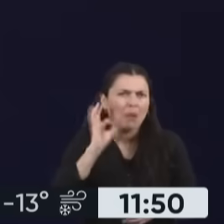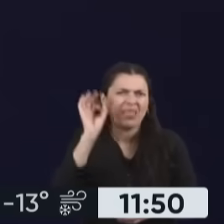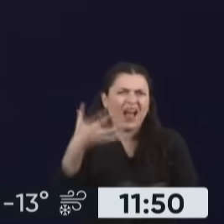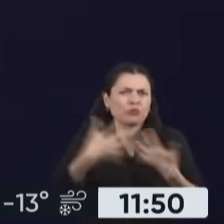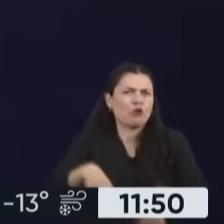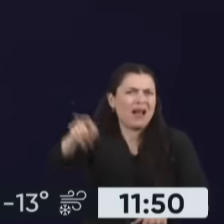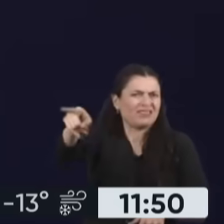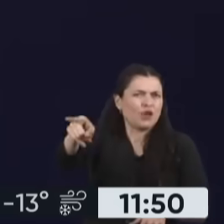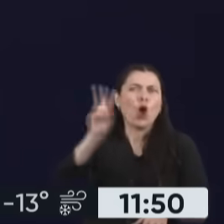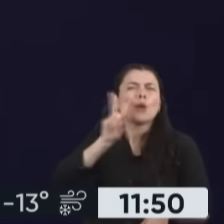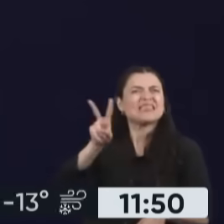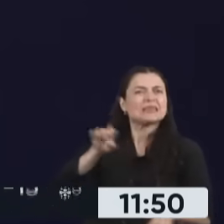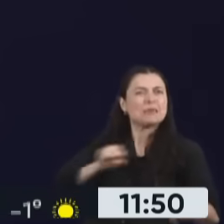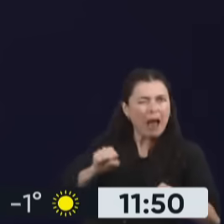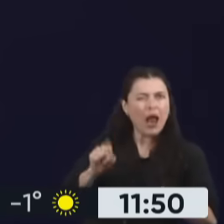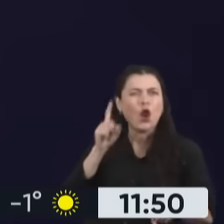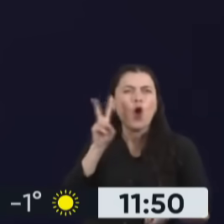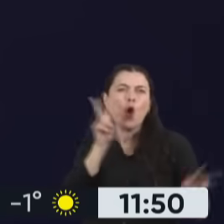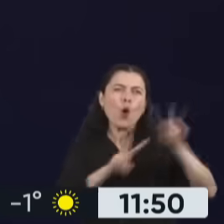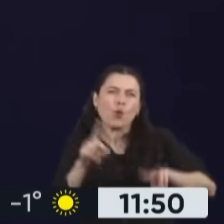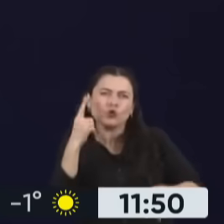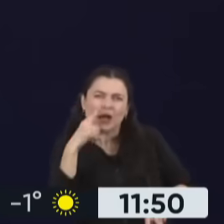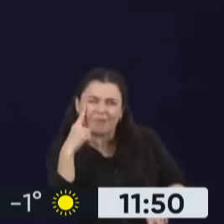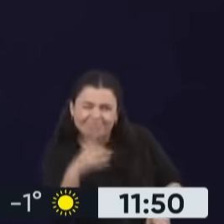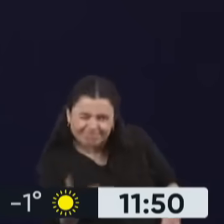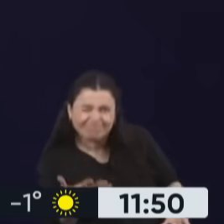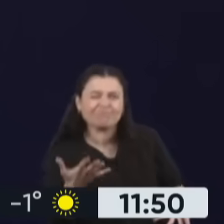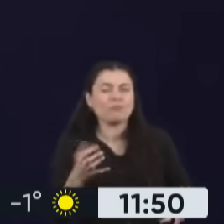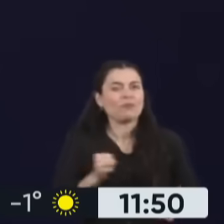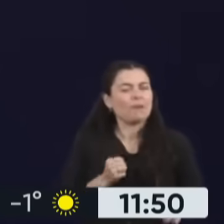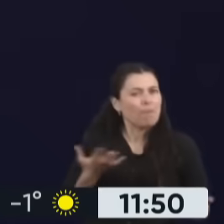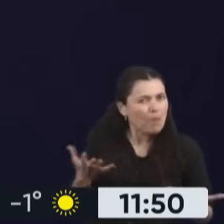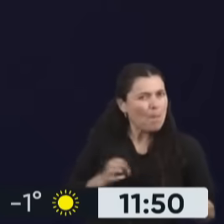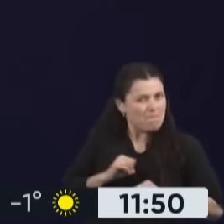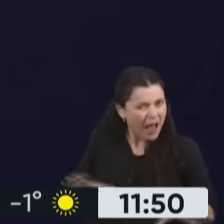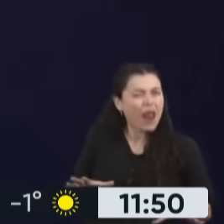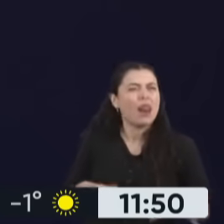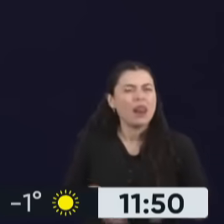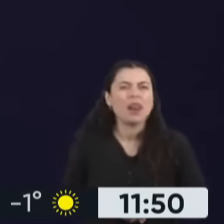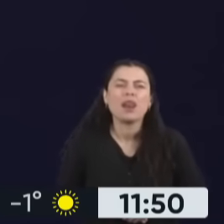malicia en que nosotros, de hecho me nombraron a mí,